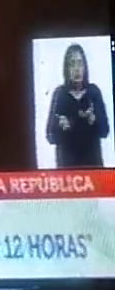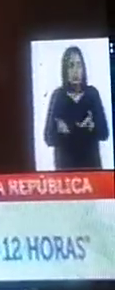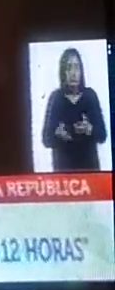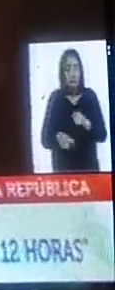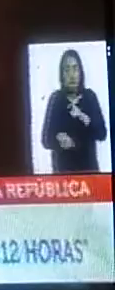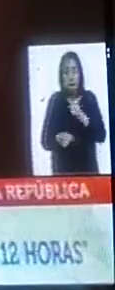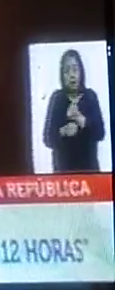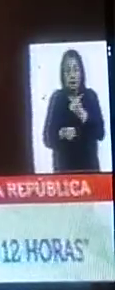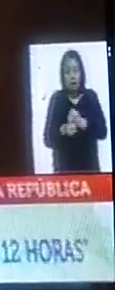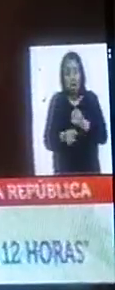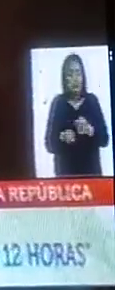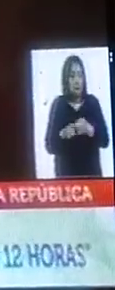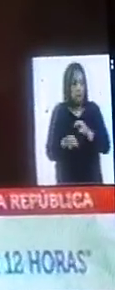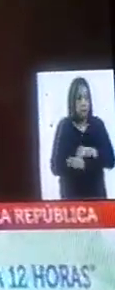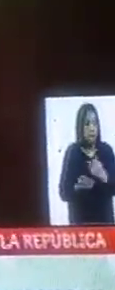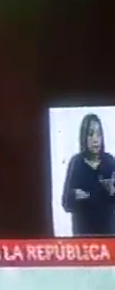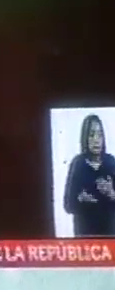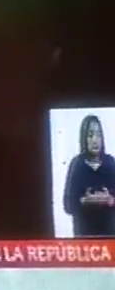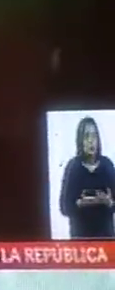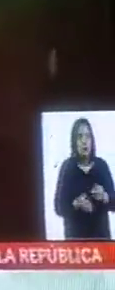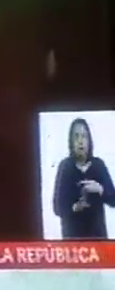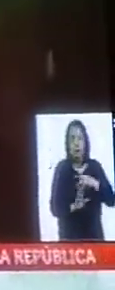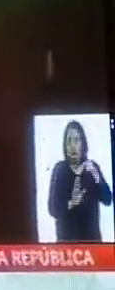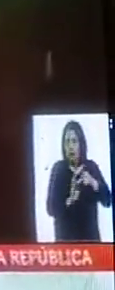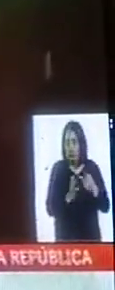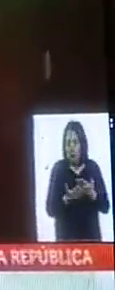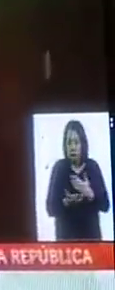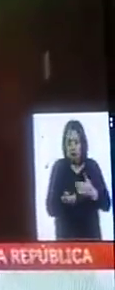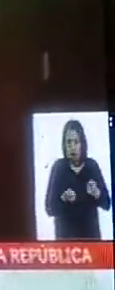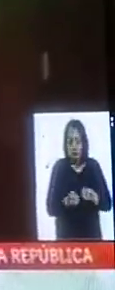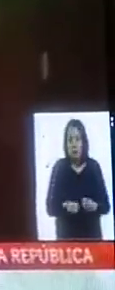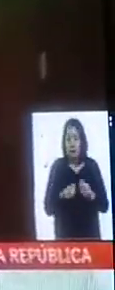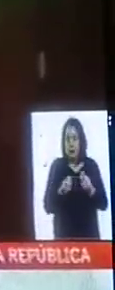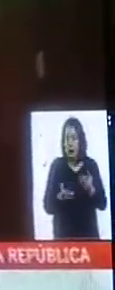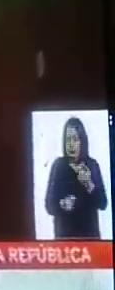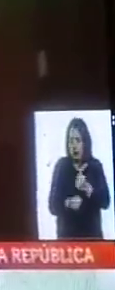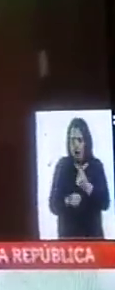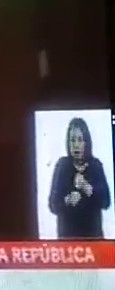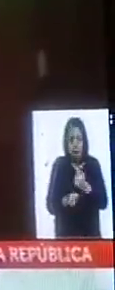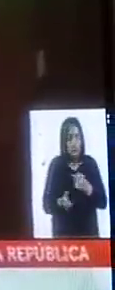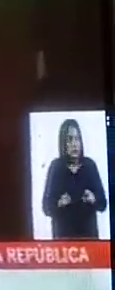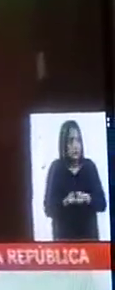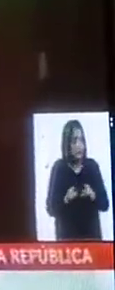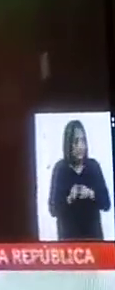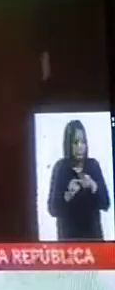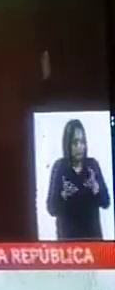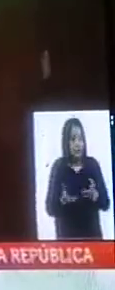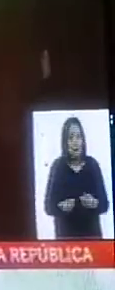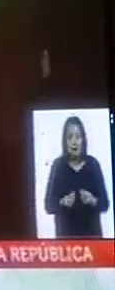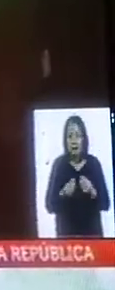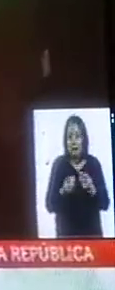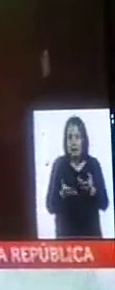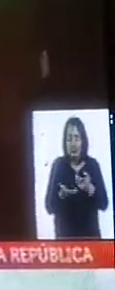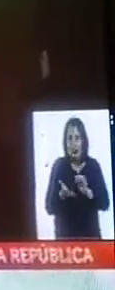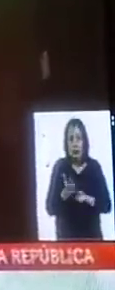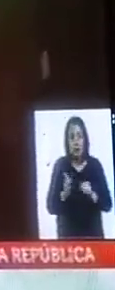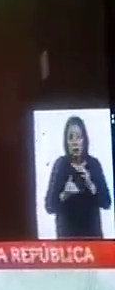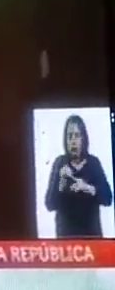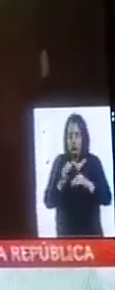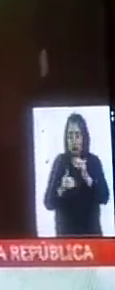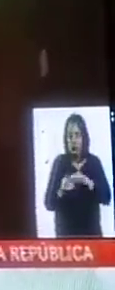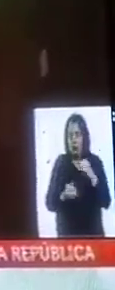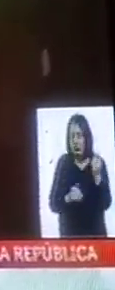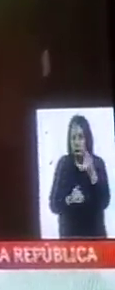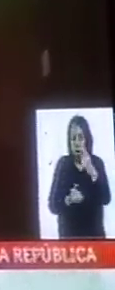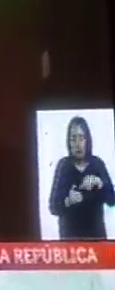activar programas público de generación de empleo que a la vez permitirán darle mantenimiento o construir obras en